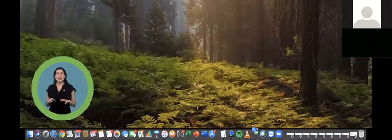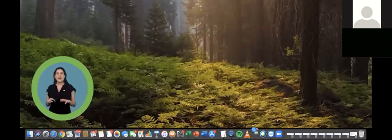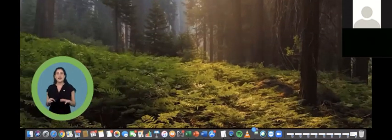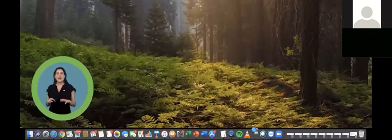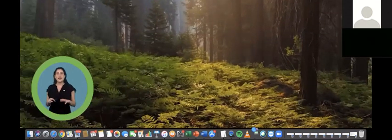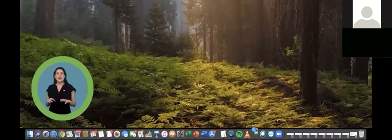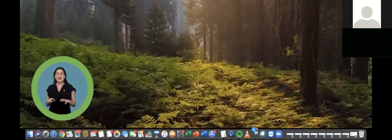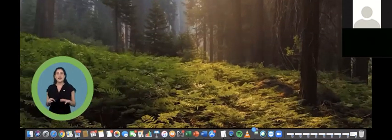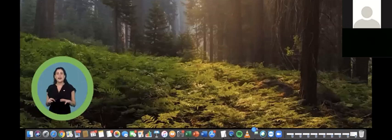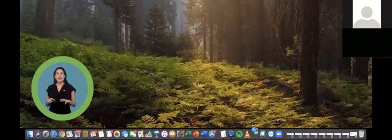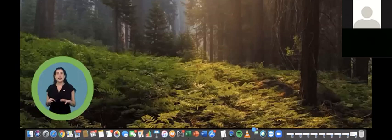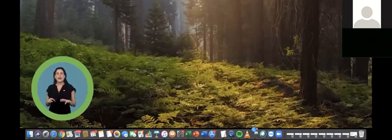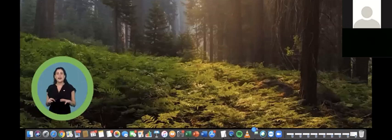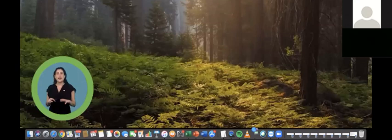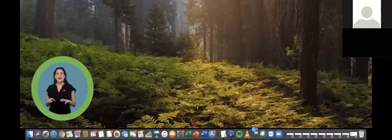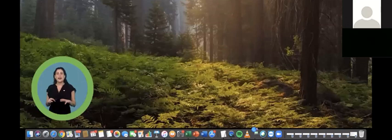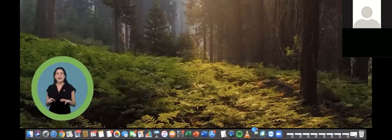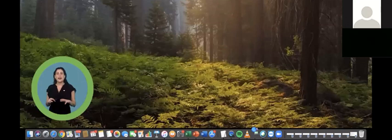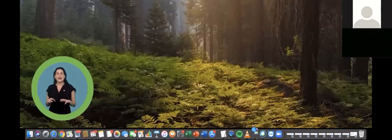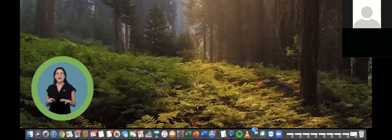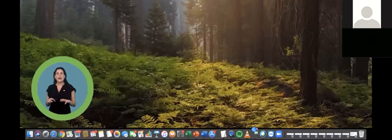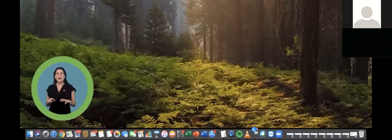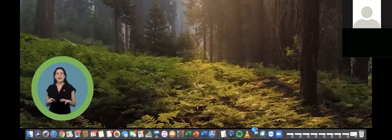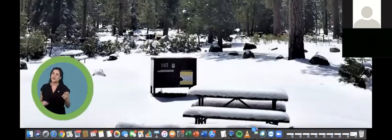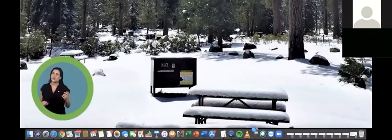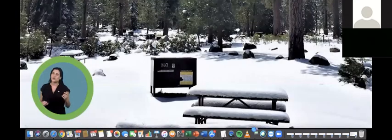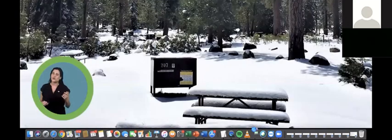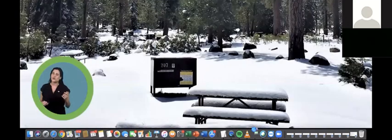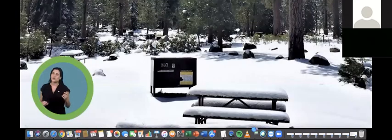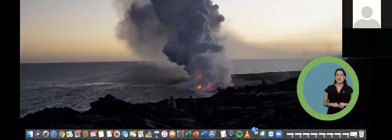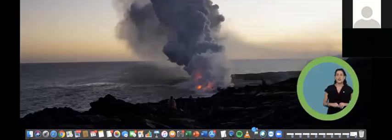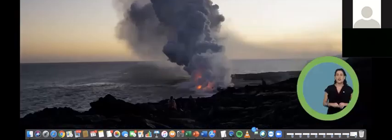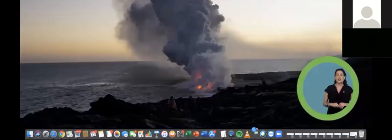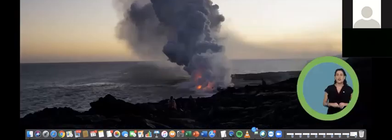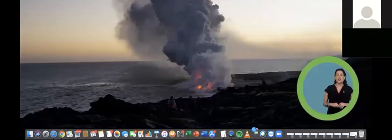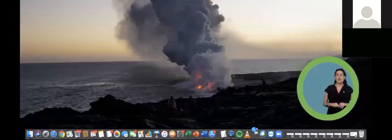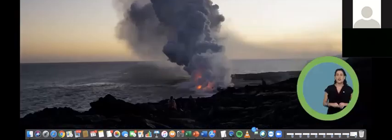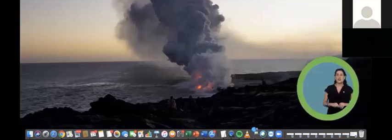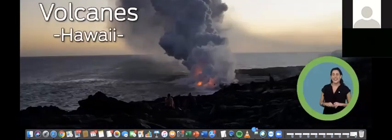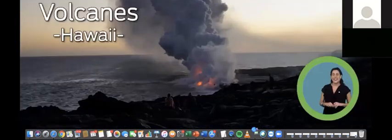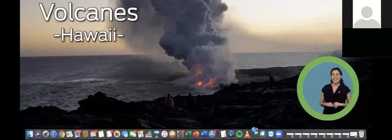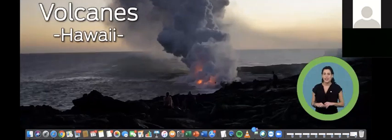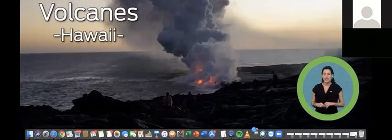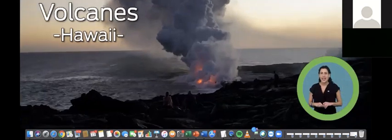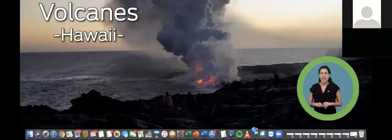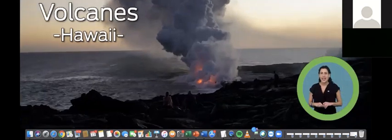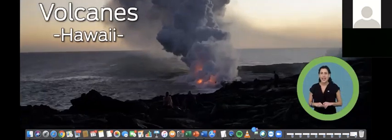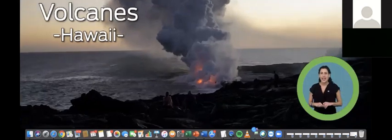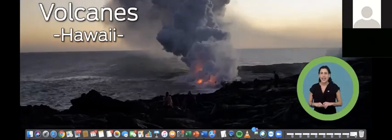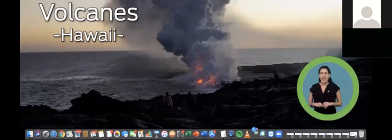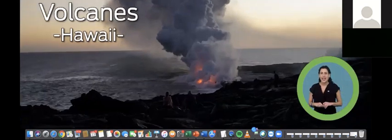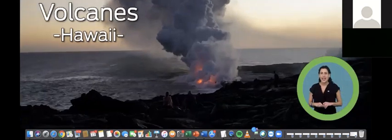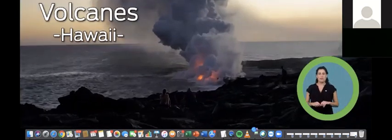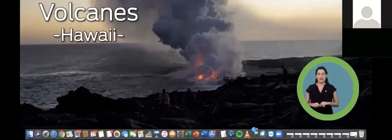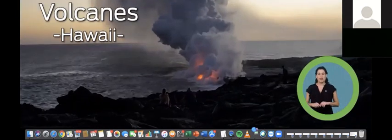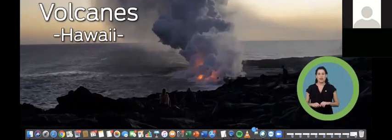ir en invierno, hay muchos deportes de invierno que disfrutar. El Parque Nacional Los Volcanes en Hawái es otra joya que no se pueden perder.